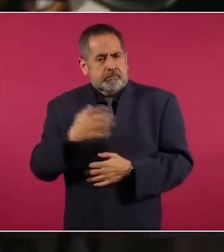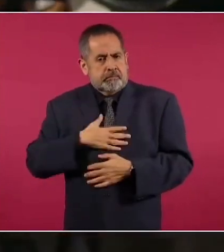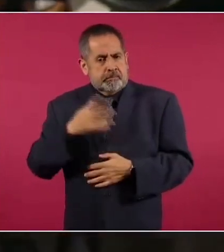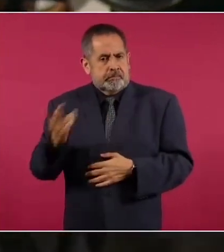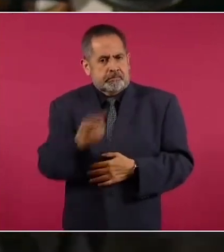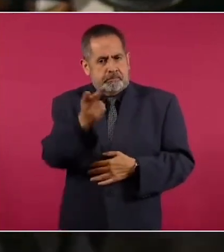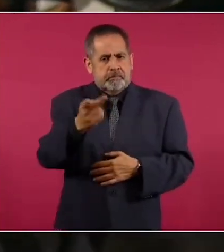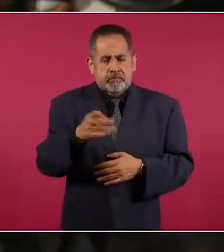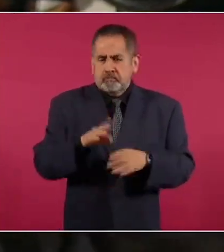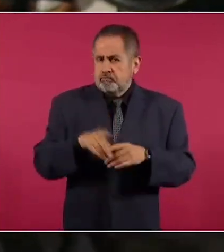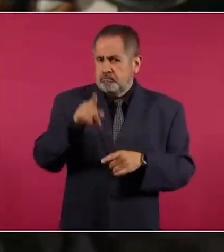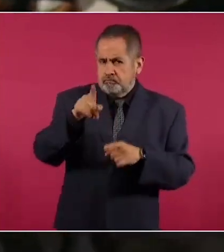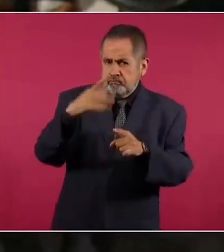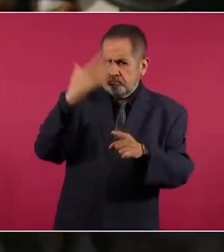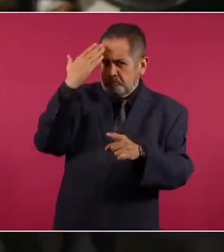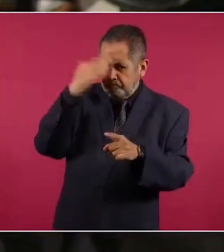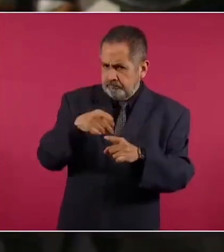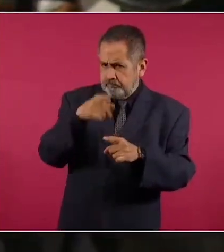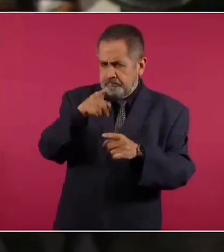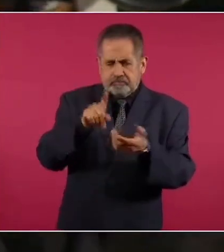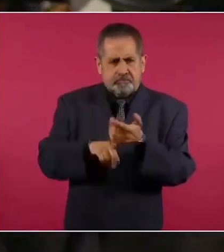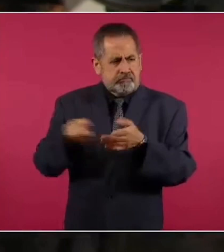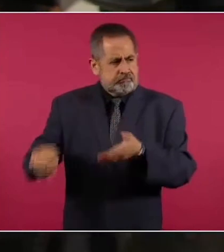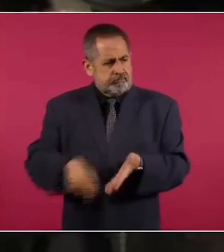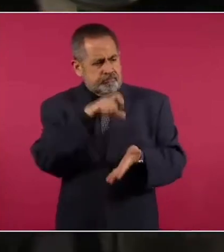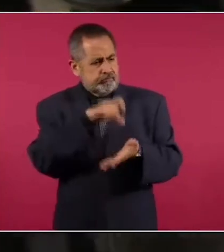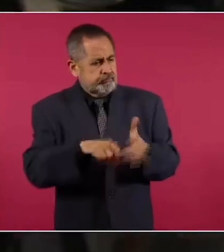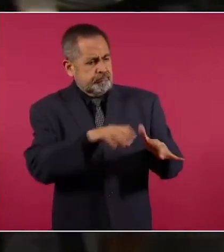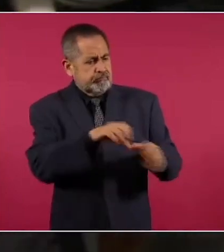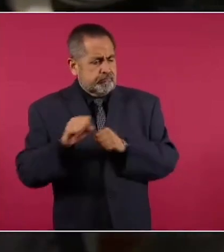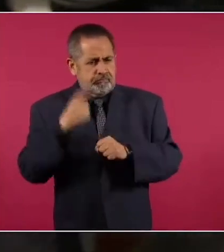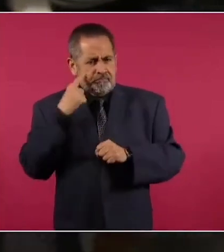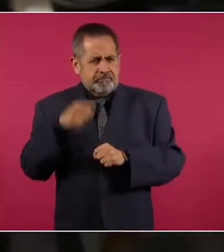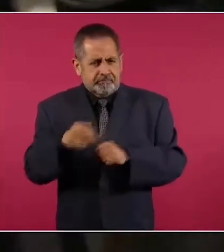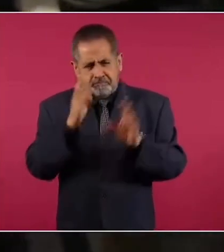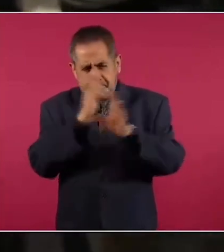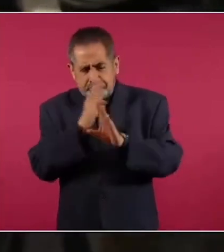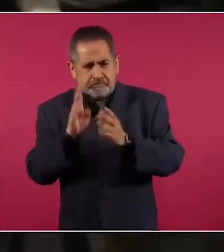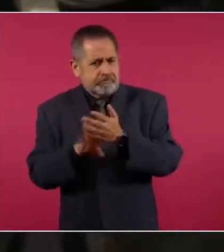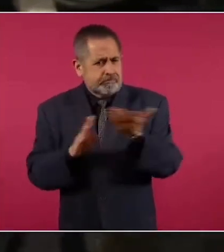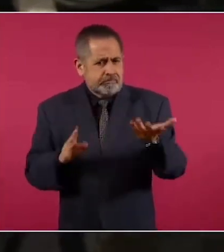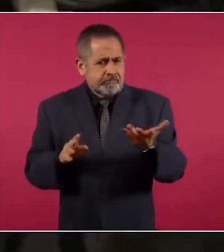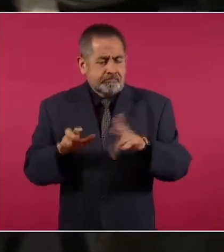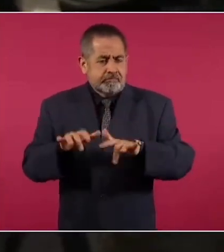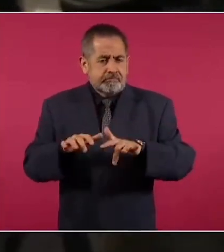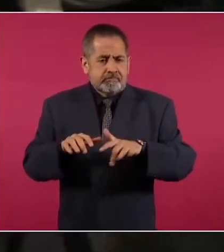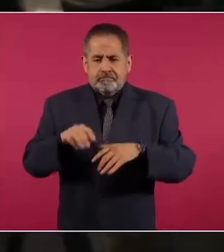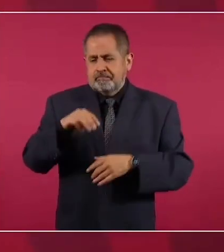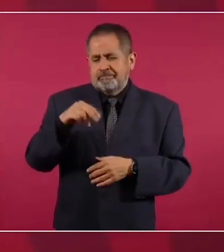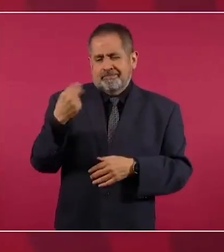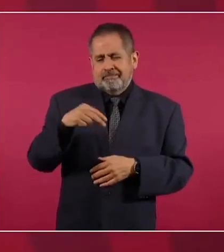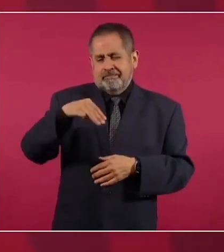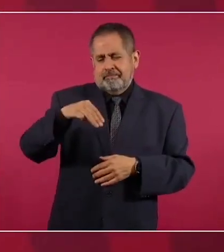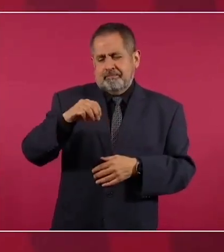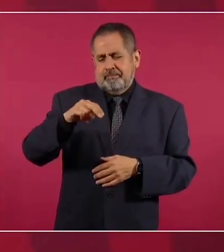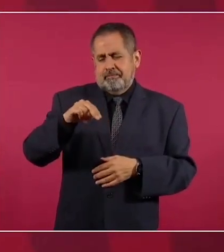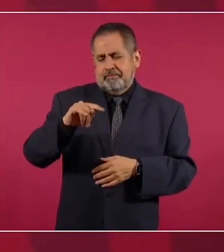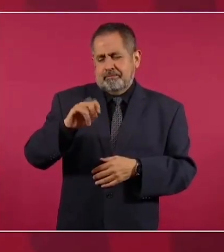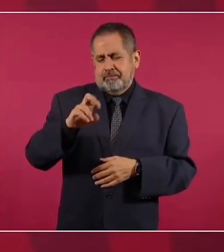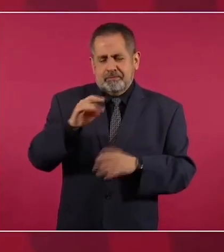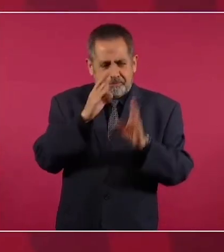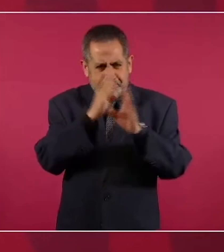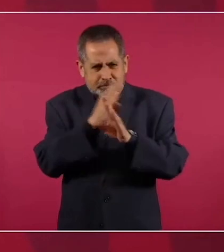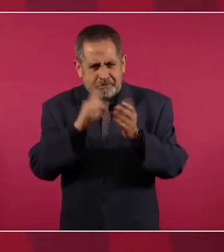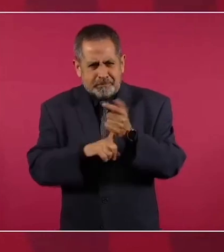es, ¿usted sabía de esta compra en específico que es monitoreo remoto y que